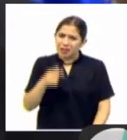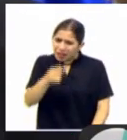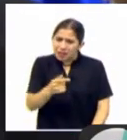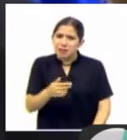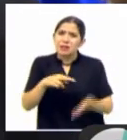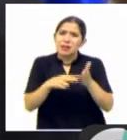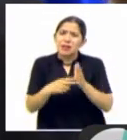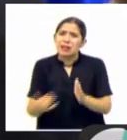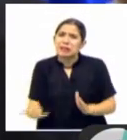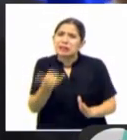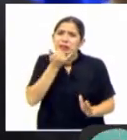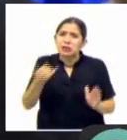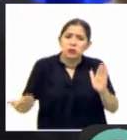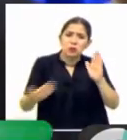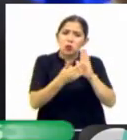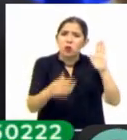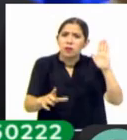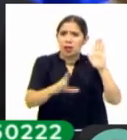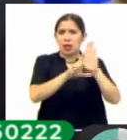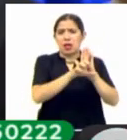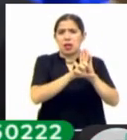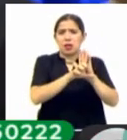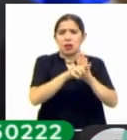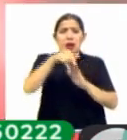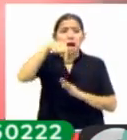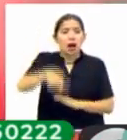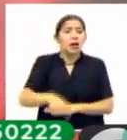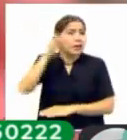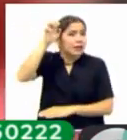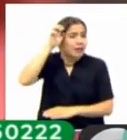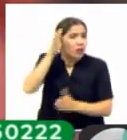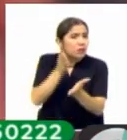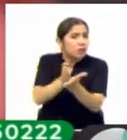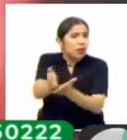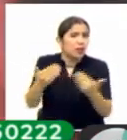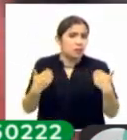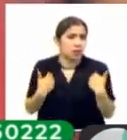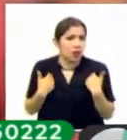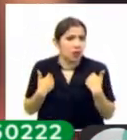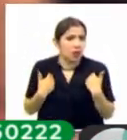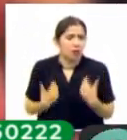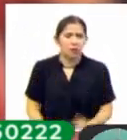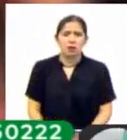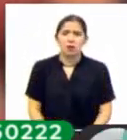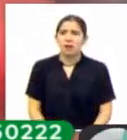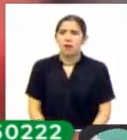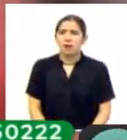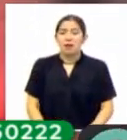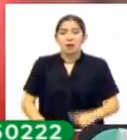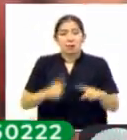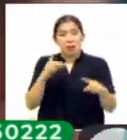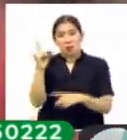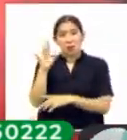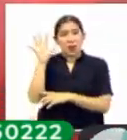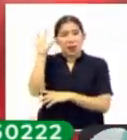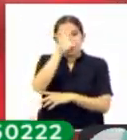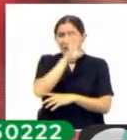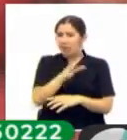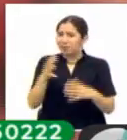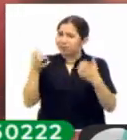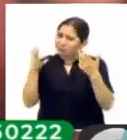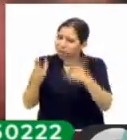delitos. Estamos en un estado de derecho. Sin embargo, se han producido hechos de violencia en todo el país a raíz